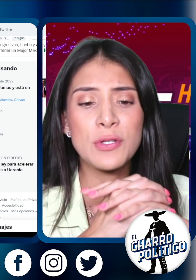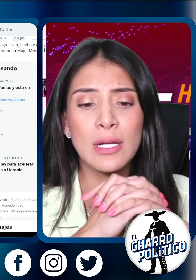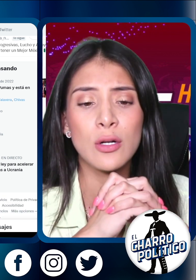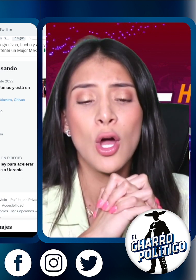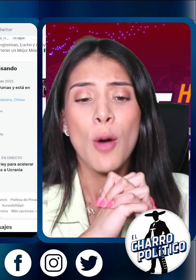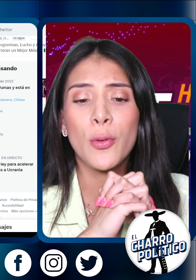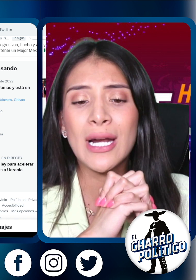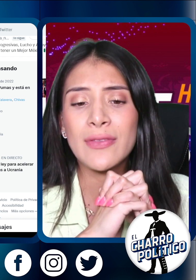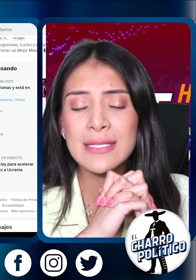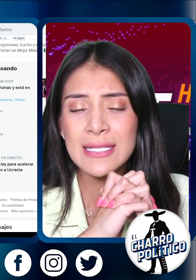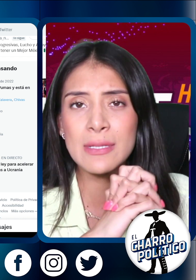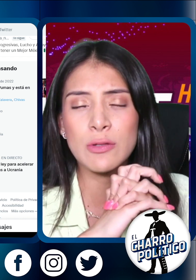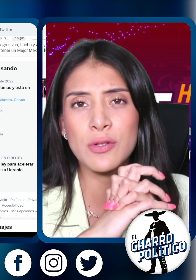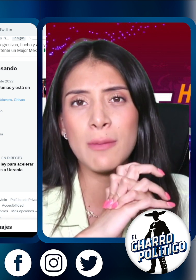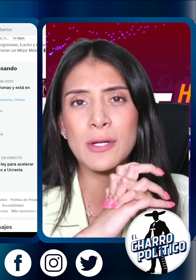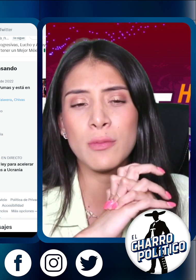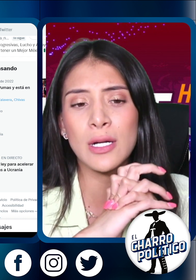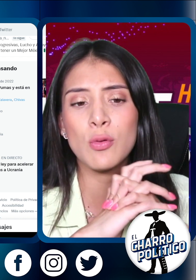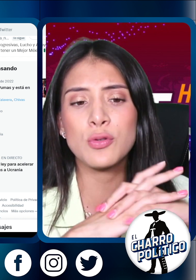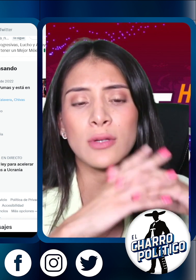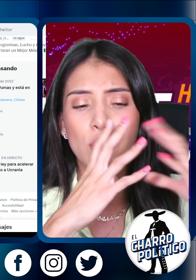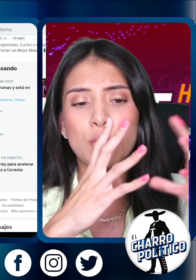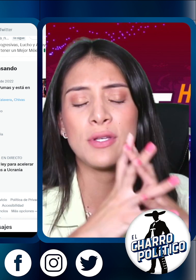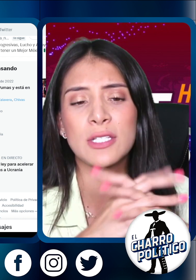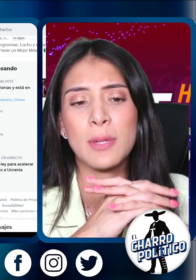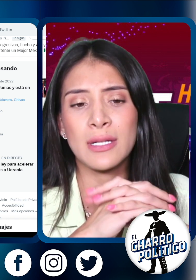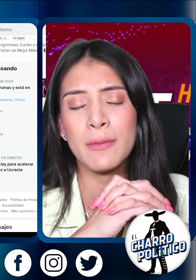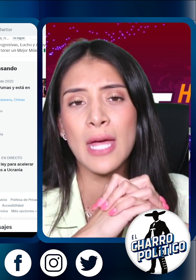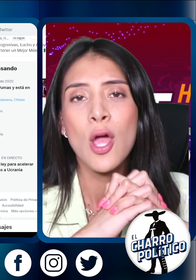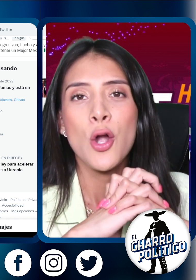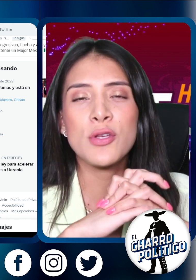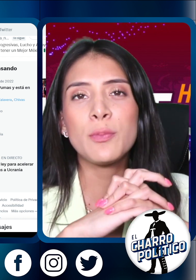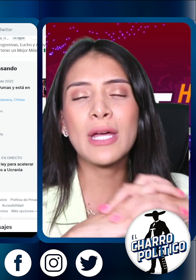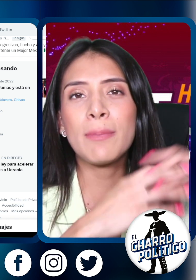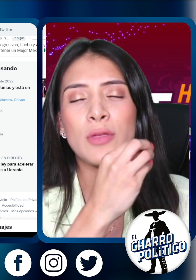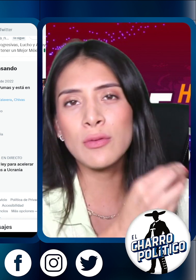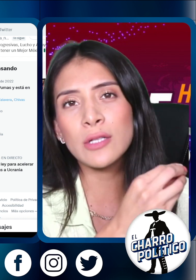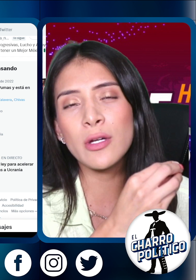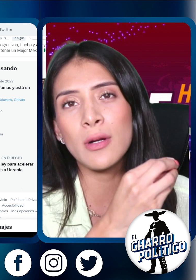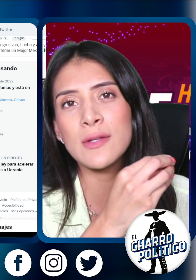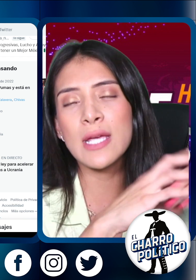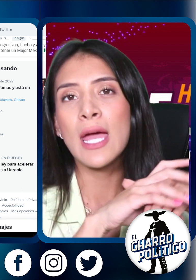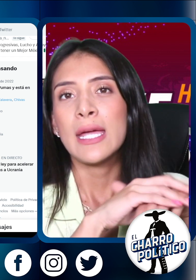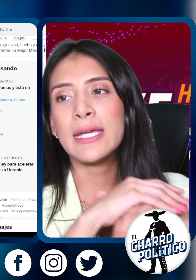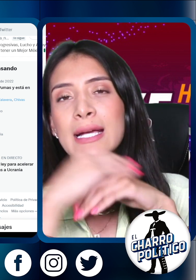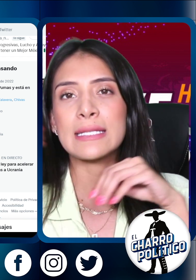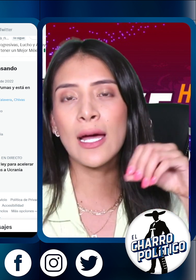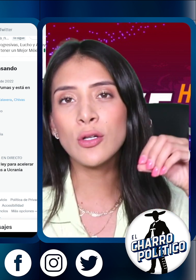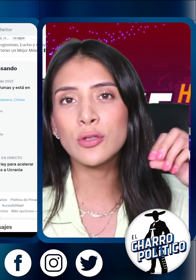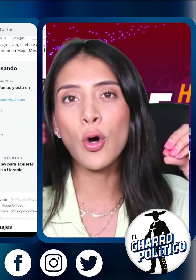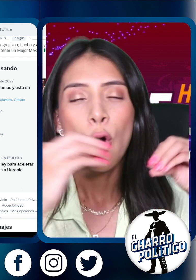encontrar López Obrador por la tristísima situación que pasó en Veracruz, donde dos periodistas pierden la vida. No se puede aplaudir un acto de violencia